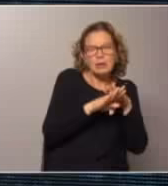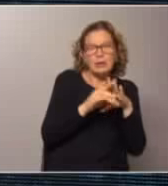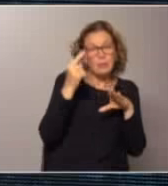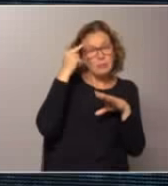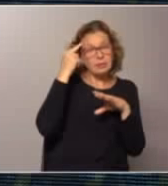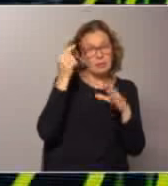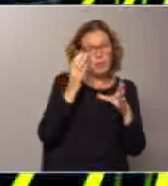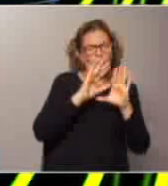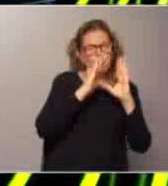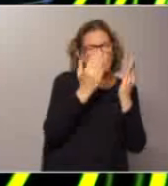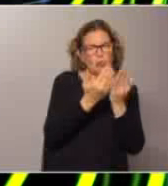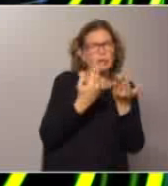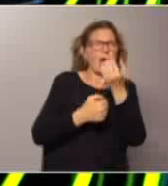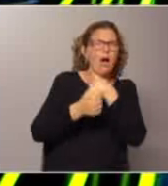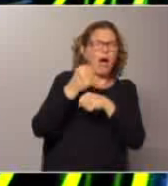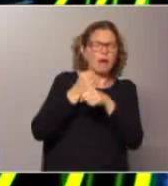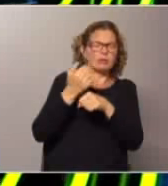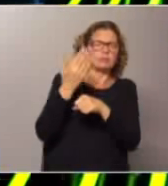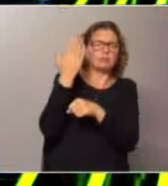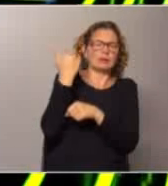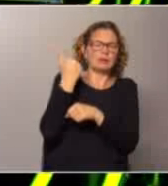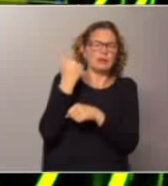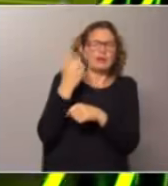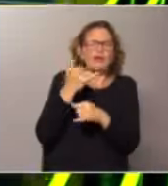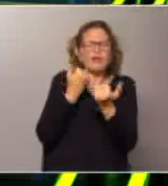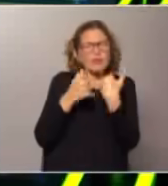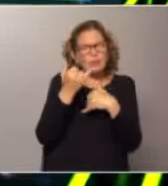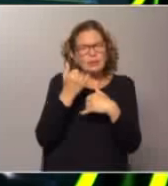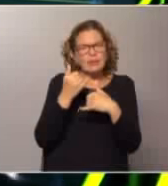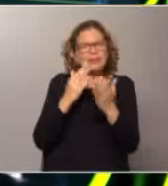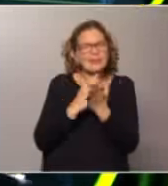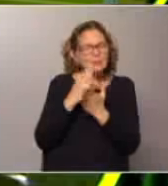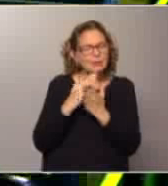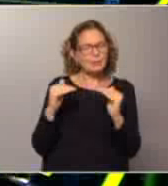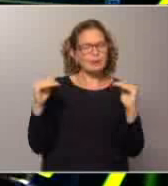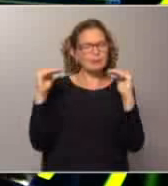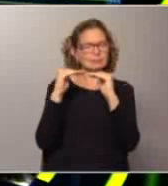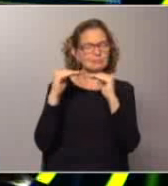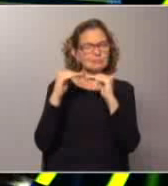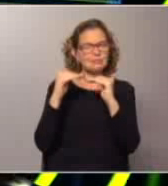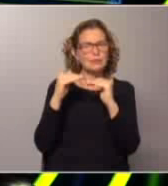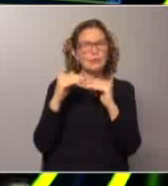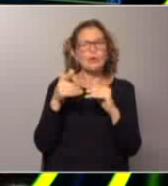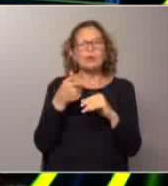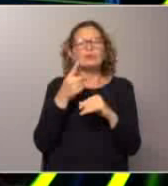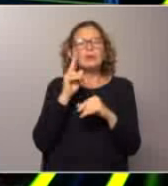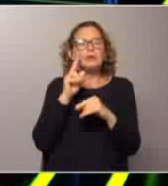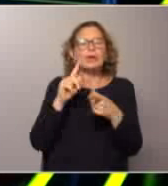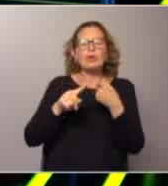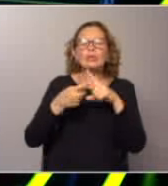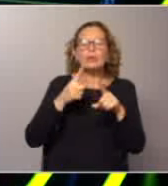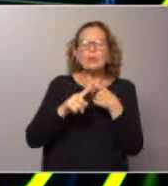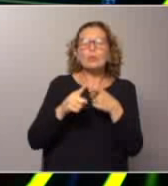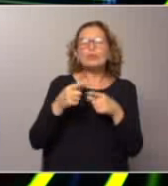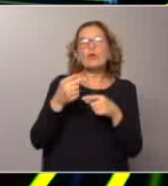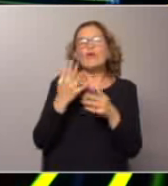mundo es mundo de la historia del consumo en redes de noticias en general siempre el equilibrio por consumir medios o discursos o